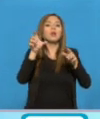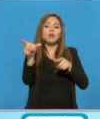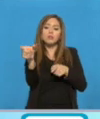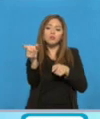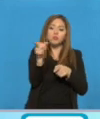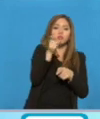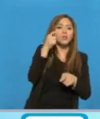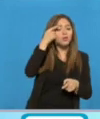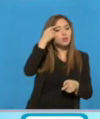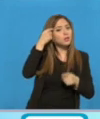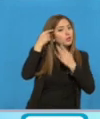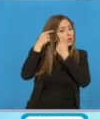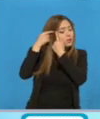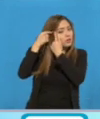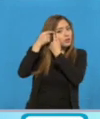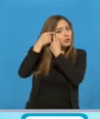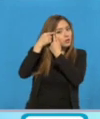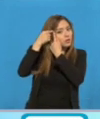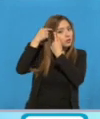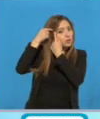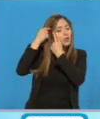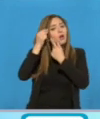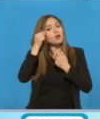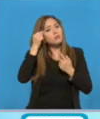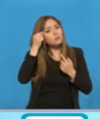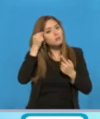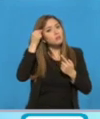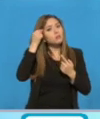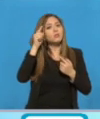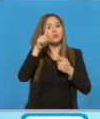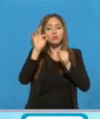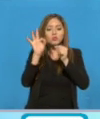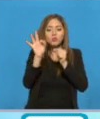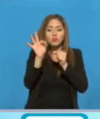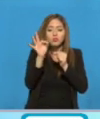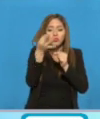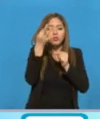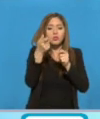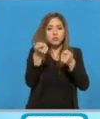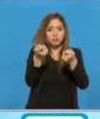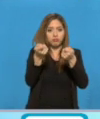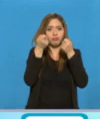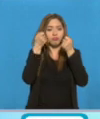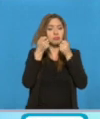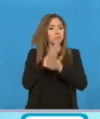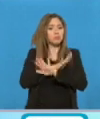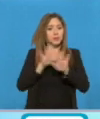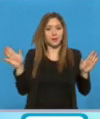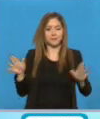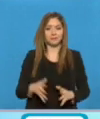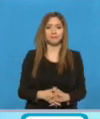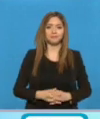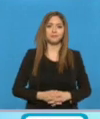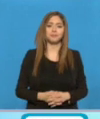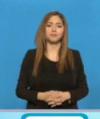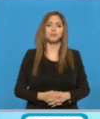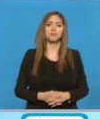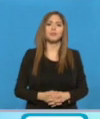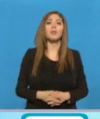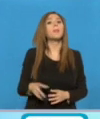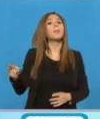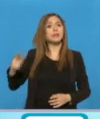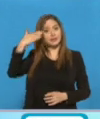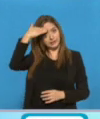el ángulo, Ajá. la parte Sí. más angulada de la ceja. Ahí se da un puntito y se jala todo eso. Oye, sabemos muy bien que las cejas son como